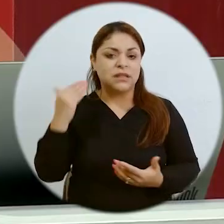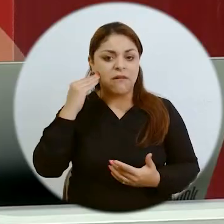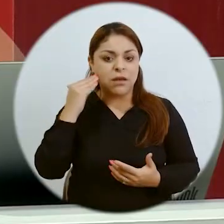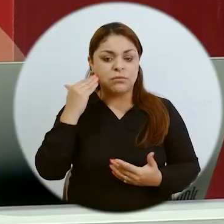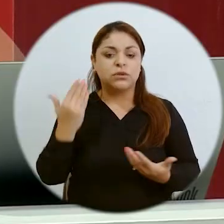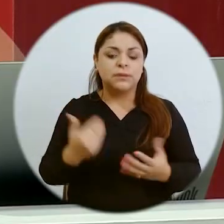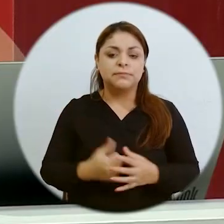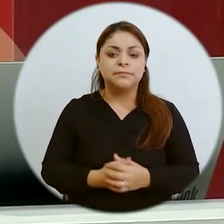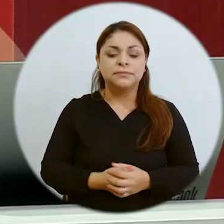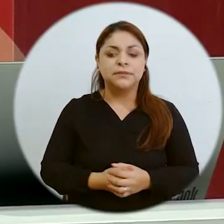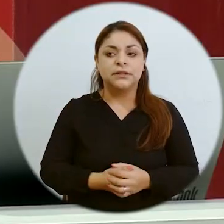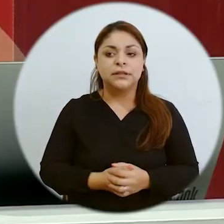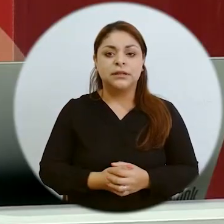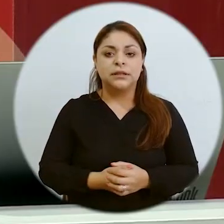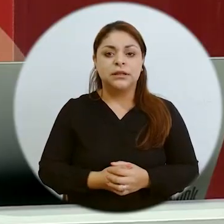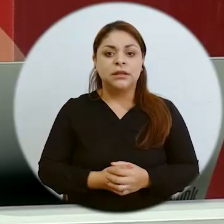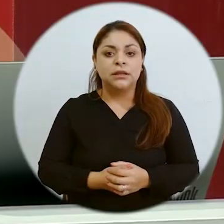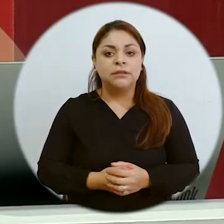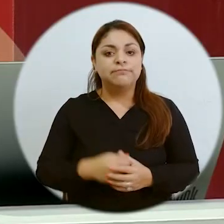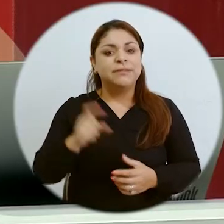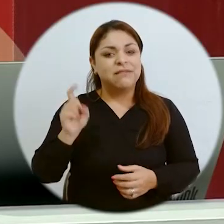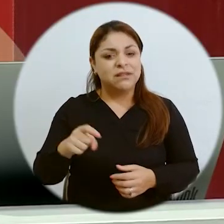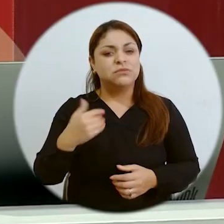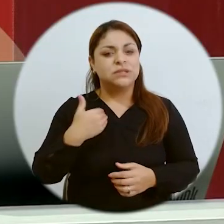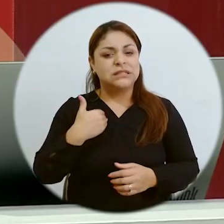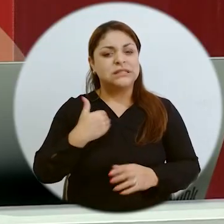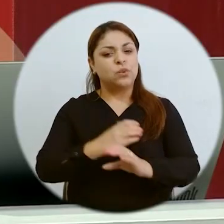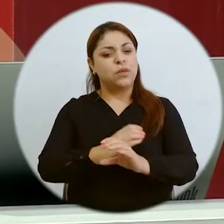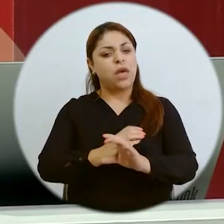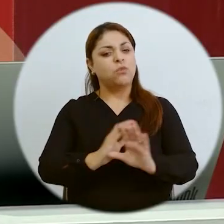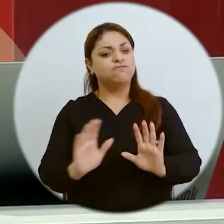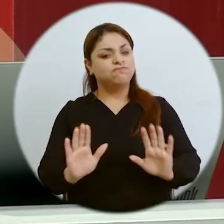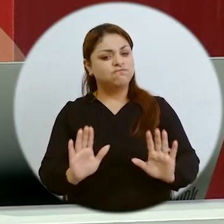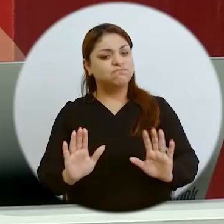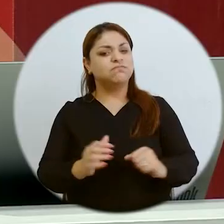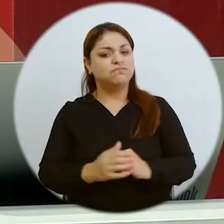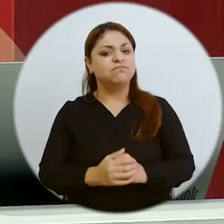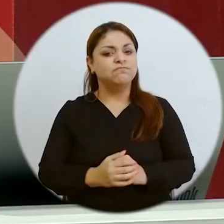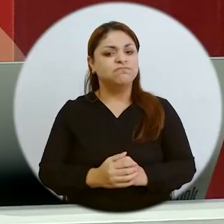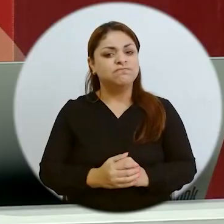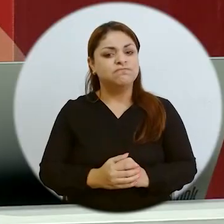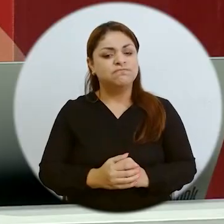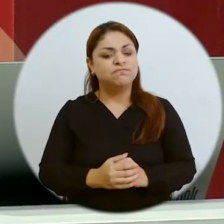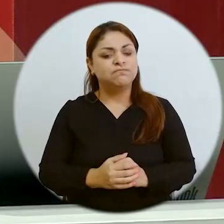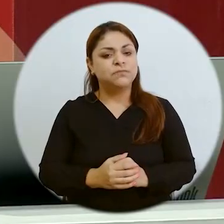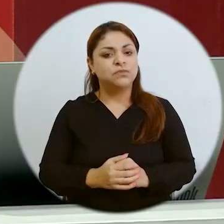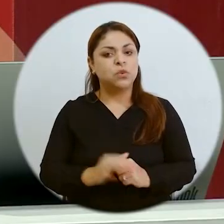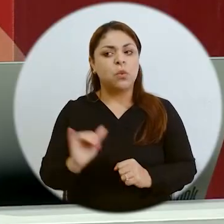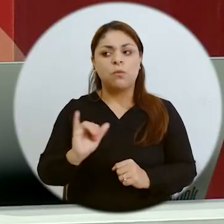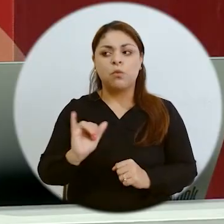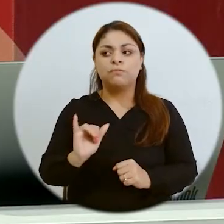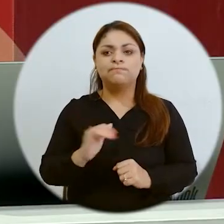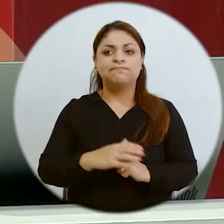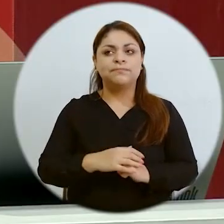tres, yo creo que nos cabe también tener el cuidado de abordar con un